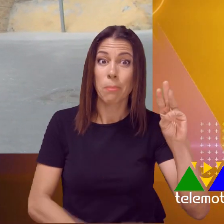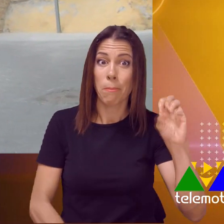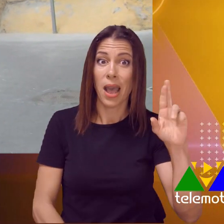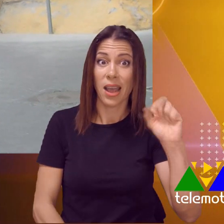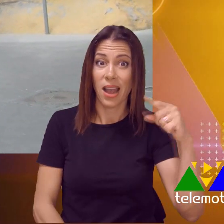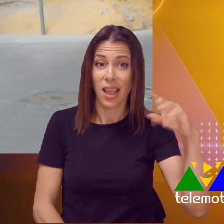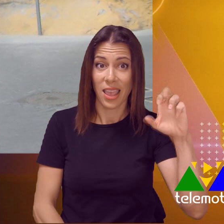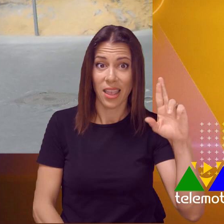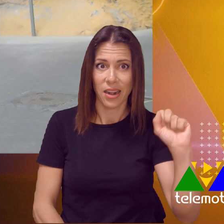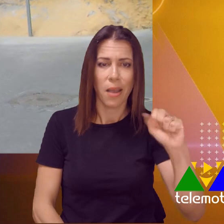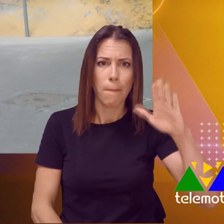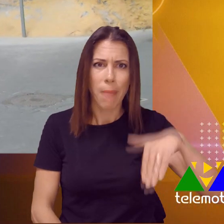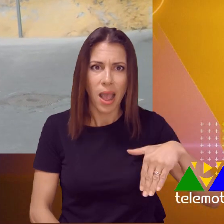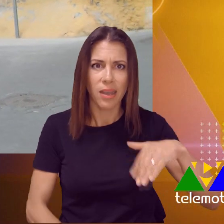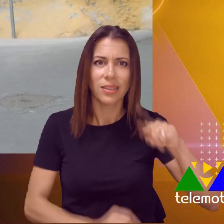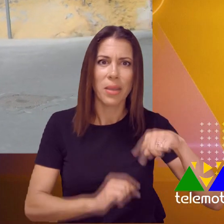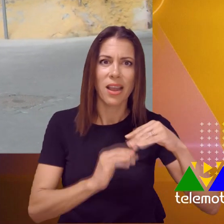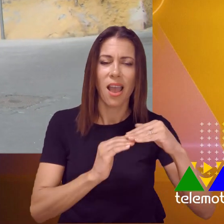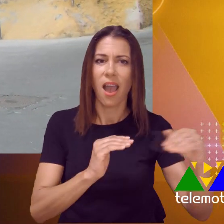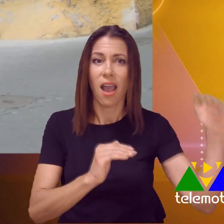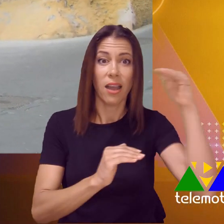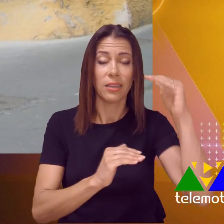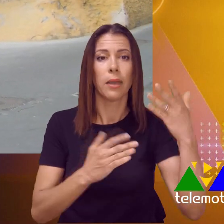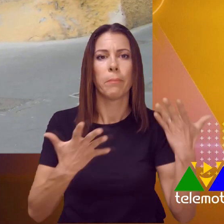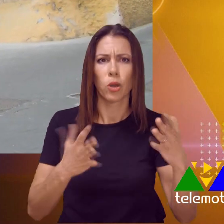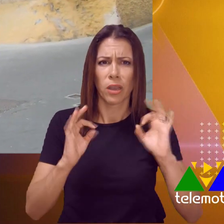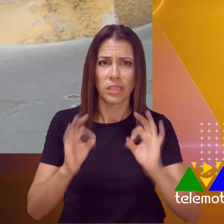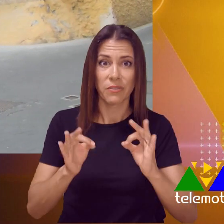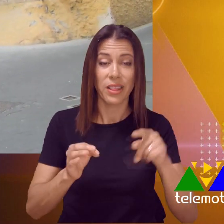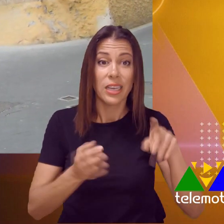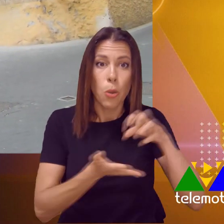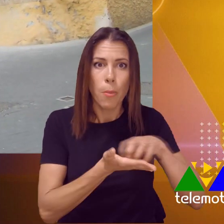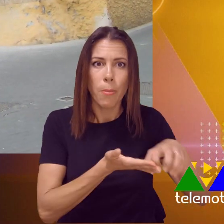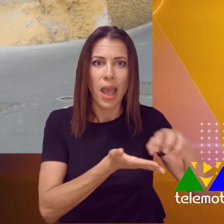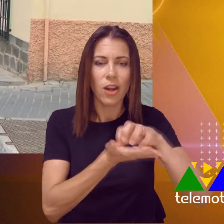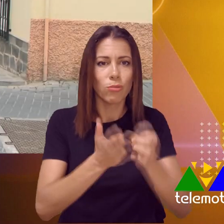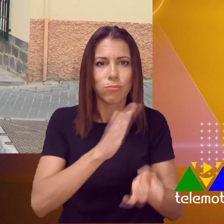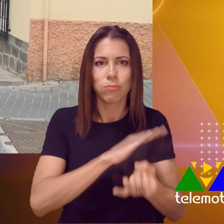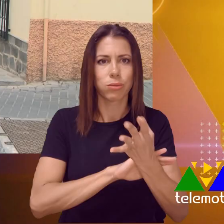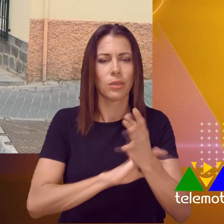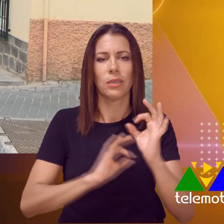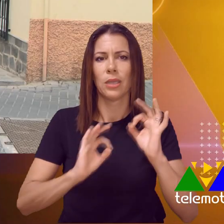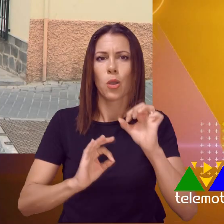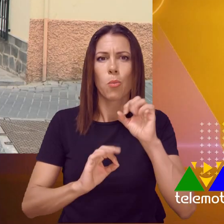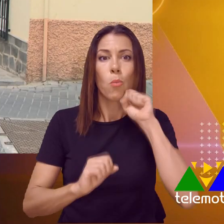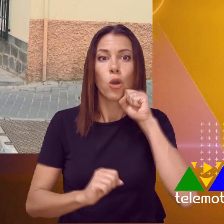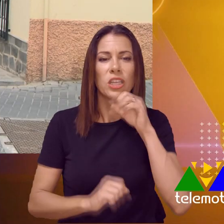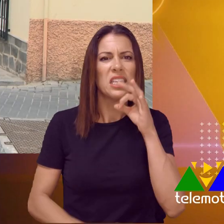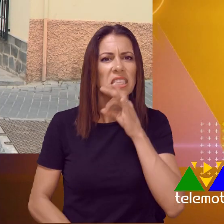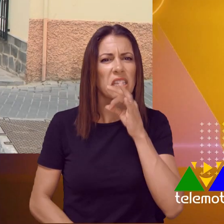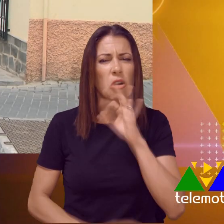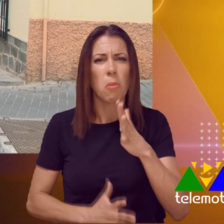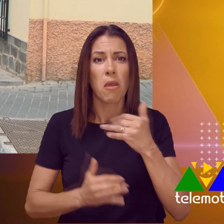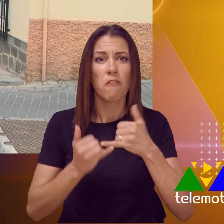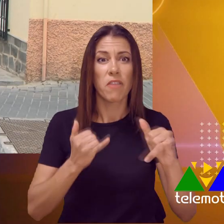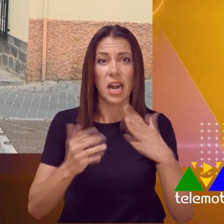calle Esparraguera y tal, Esparraguera Alta. Y es verdad que es un barrio que empieza a surgir el Motril del siglo finales del